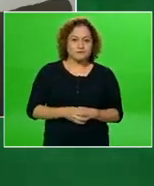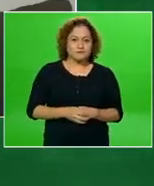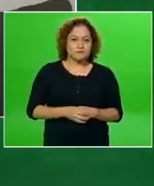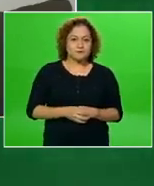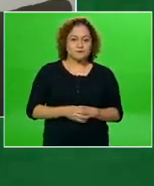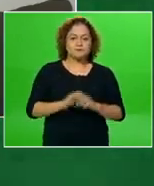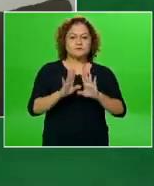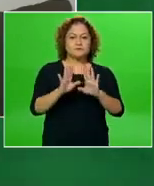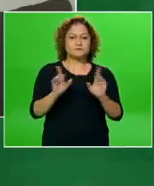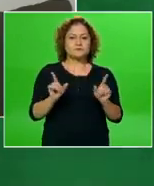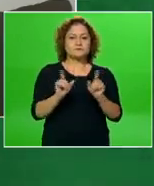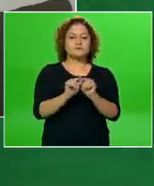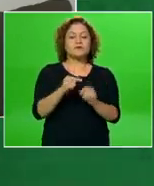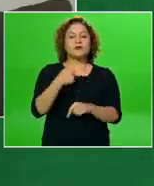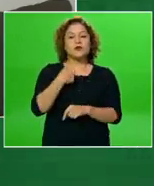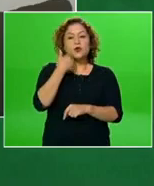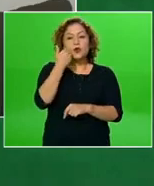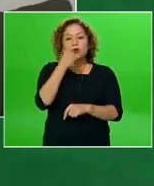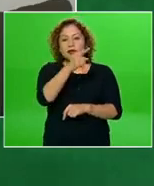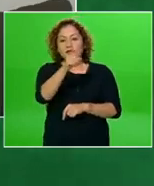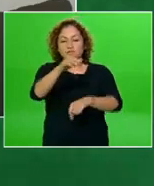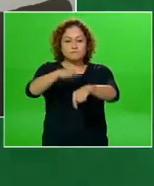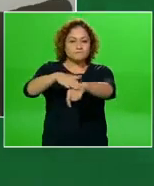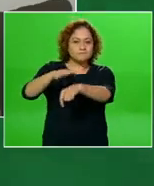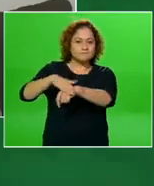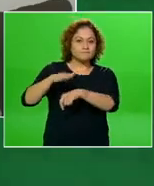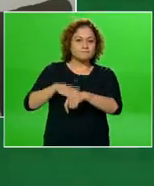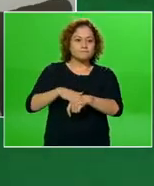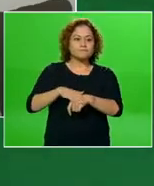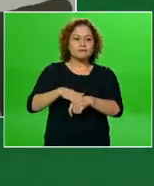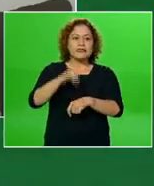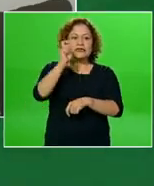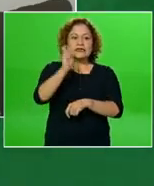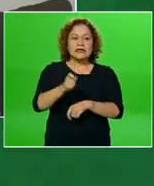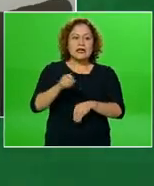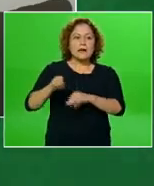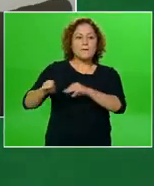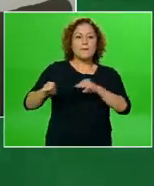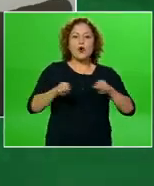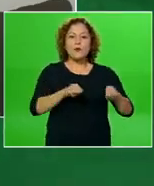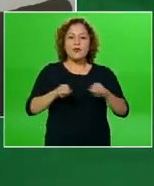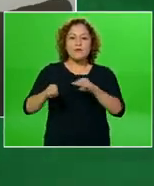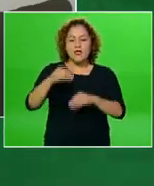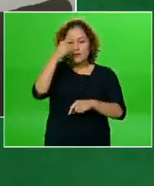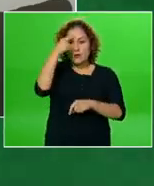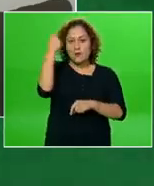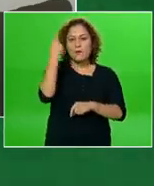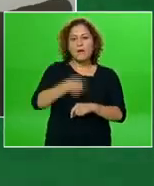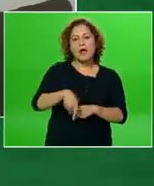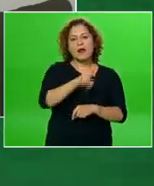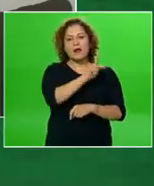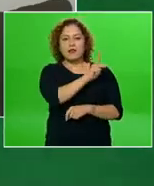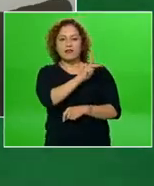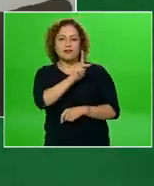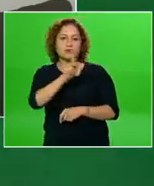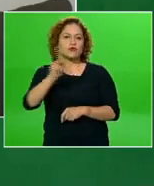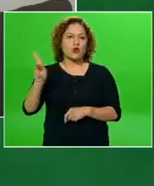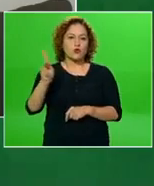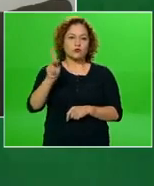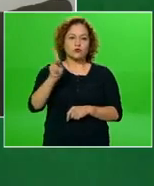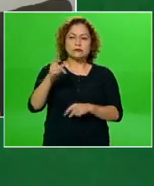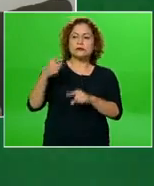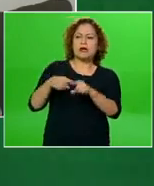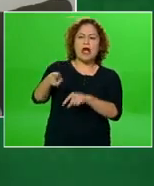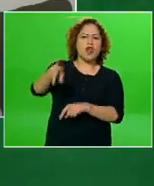cerrar quiero animarles y quiero ser bien especificó que el movimiento es para todos y para todos no deben excluir a nadie